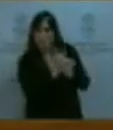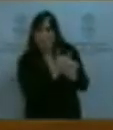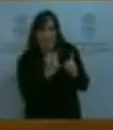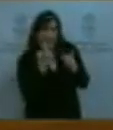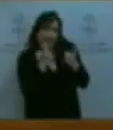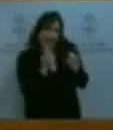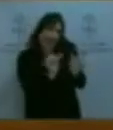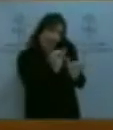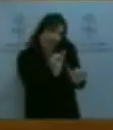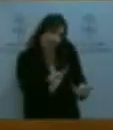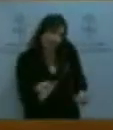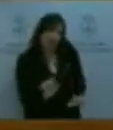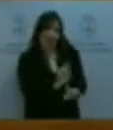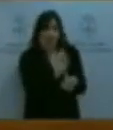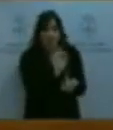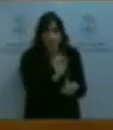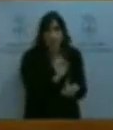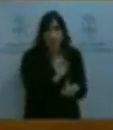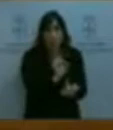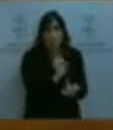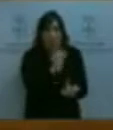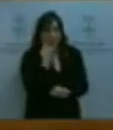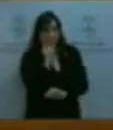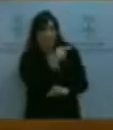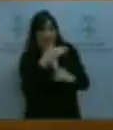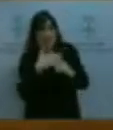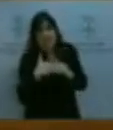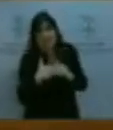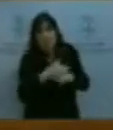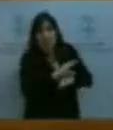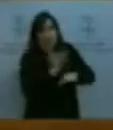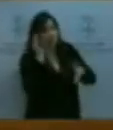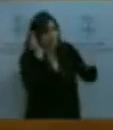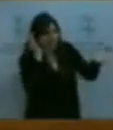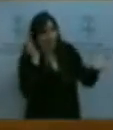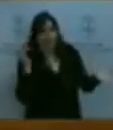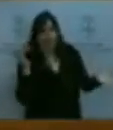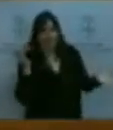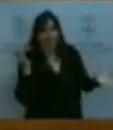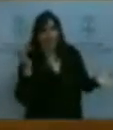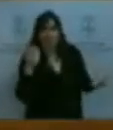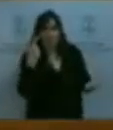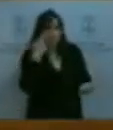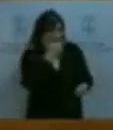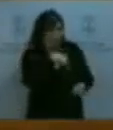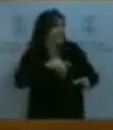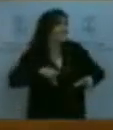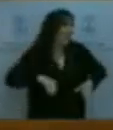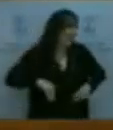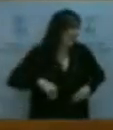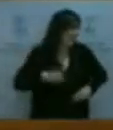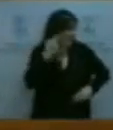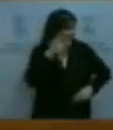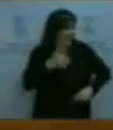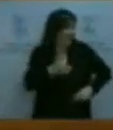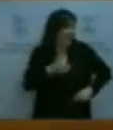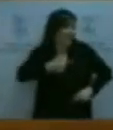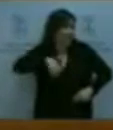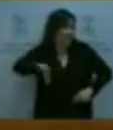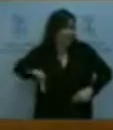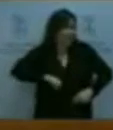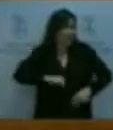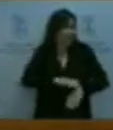mirando, aunque fuera, a la consejera de turno. Hombre, que yo sé que ya lo están asumiendo y es importante asumir la realidad, pero esperen a que se produzcan las elecciones